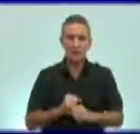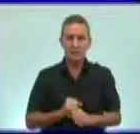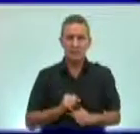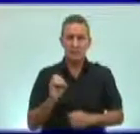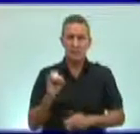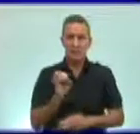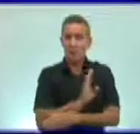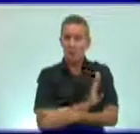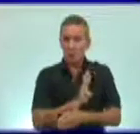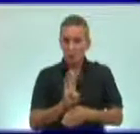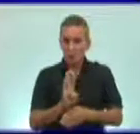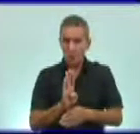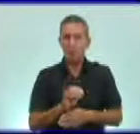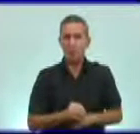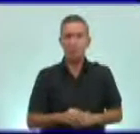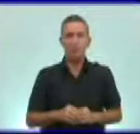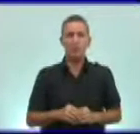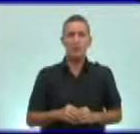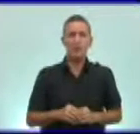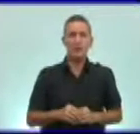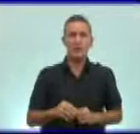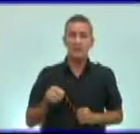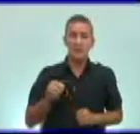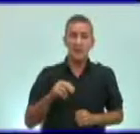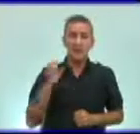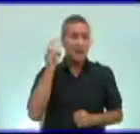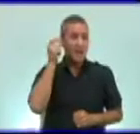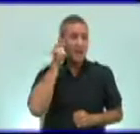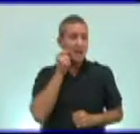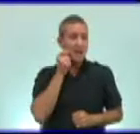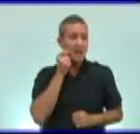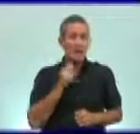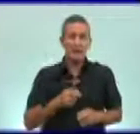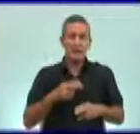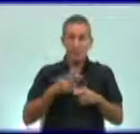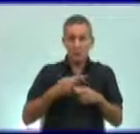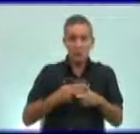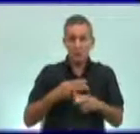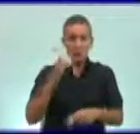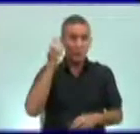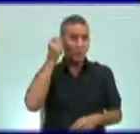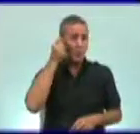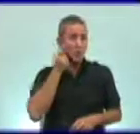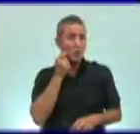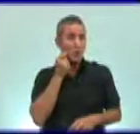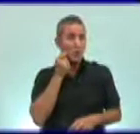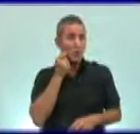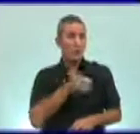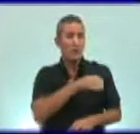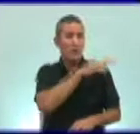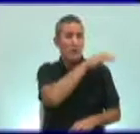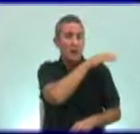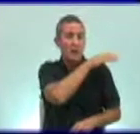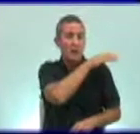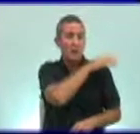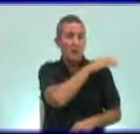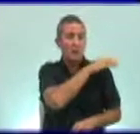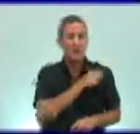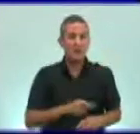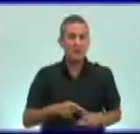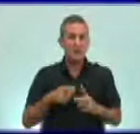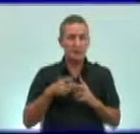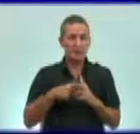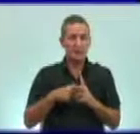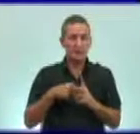Bolívar y Ponte, y que no excluye la esencia revolucionaria de Carlos Marx y su impronta dejada al mundo. En la unidad,